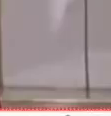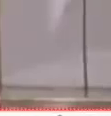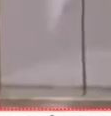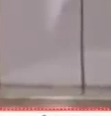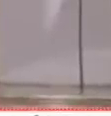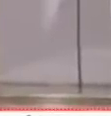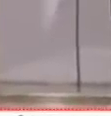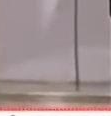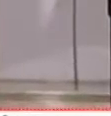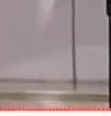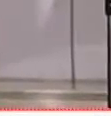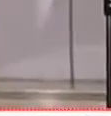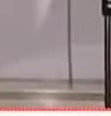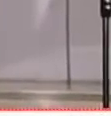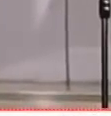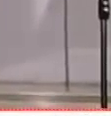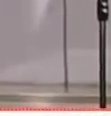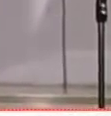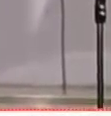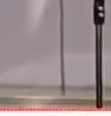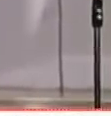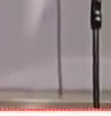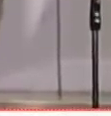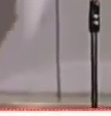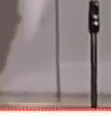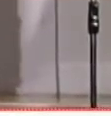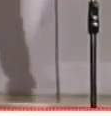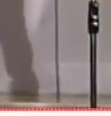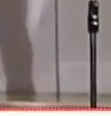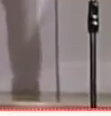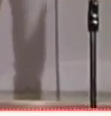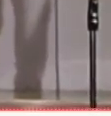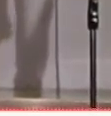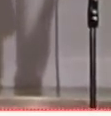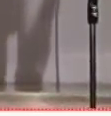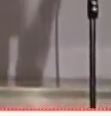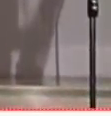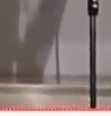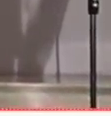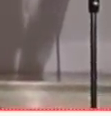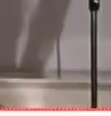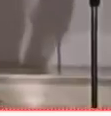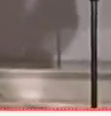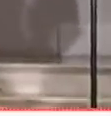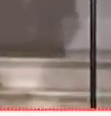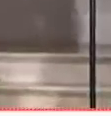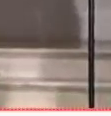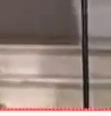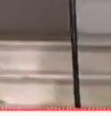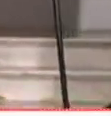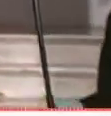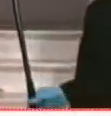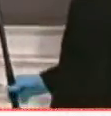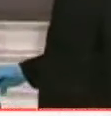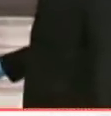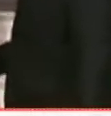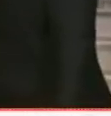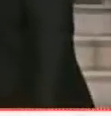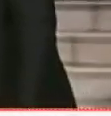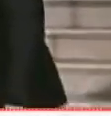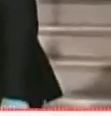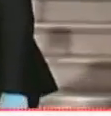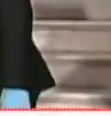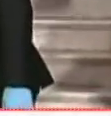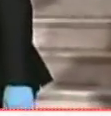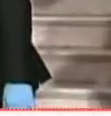actividades que desarrolla el presidente constitucional de la República Bolivariana de Venezuela. Vamos a escuchar a